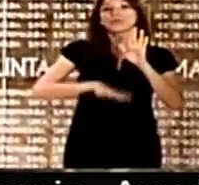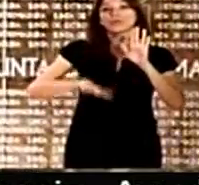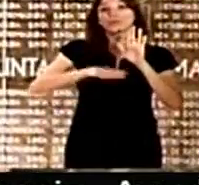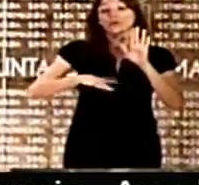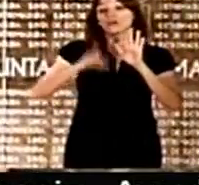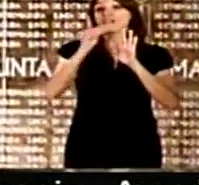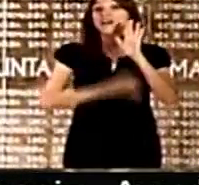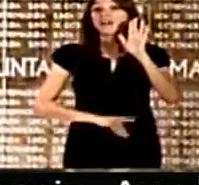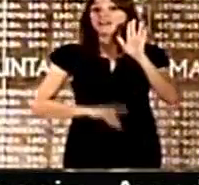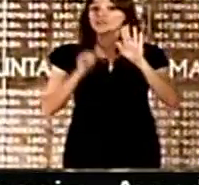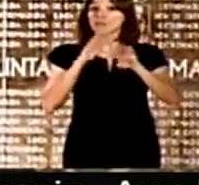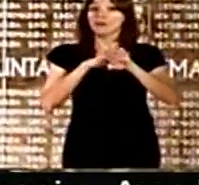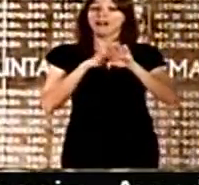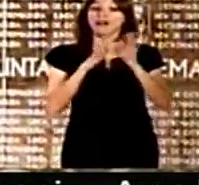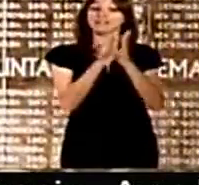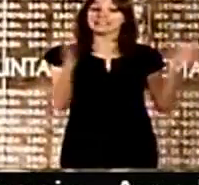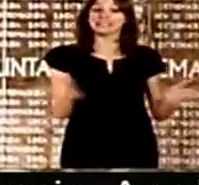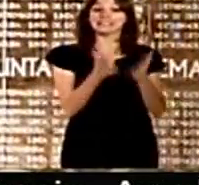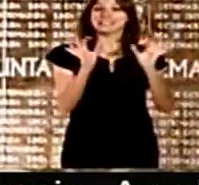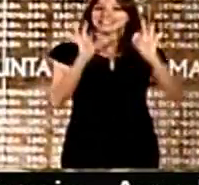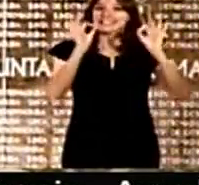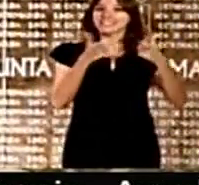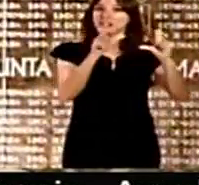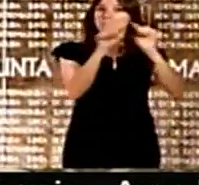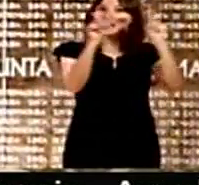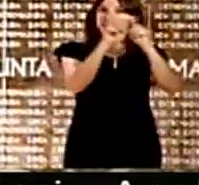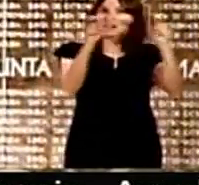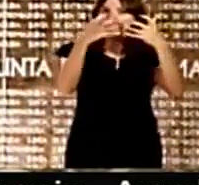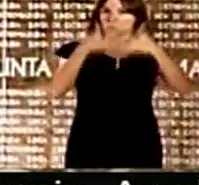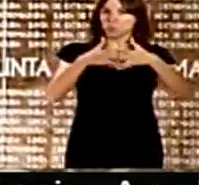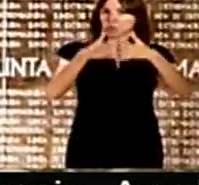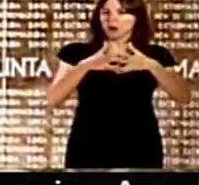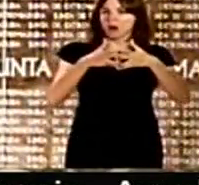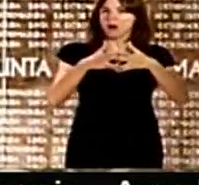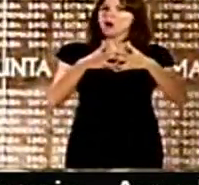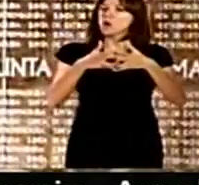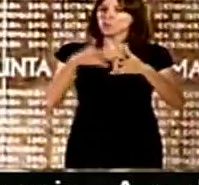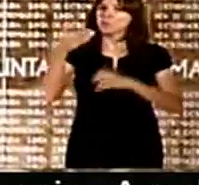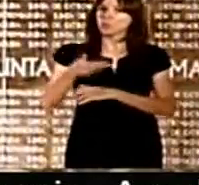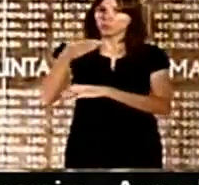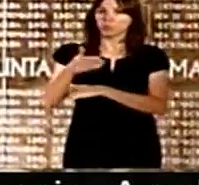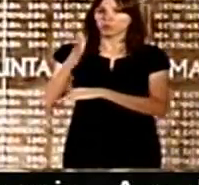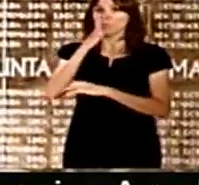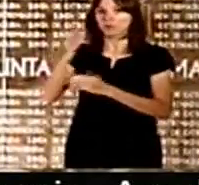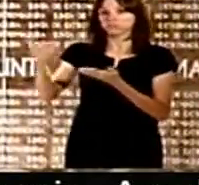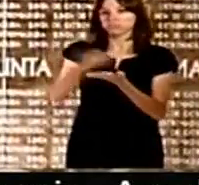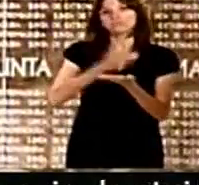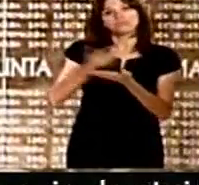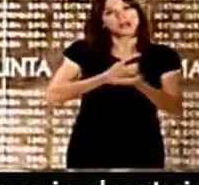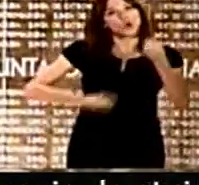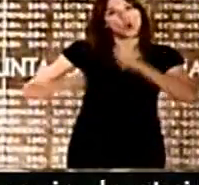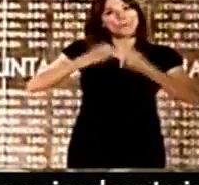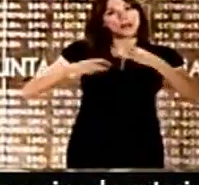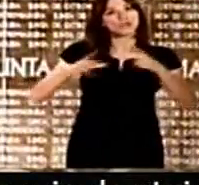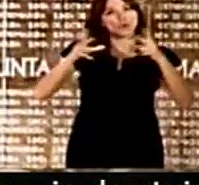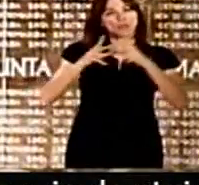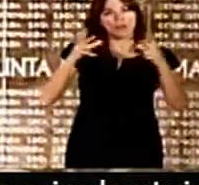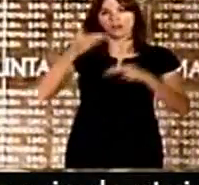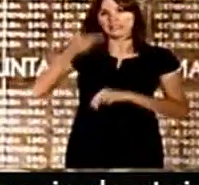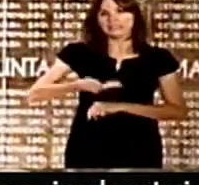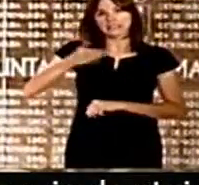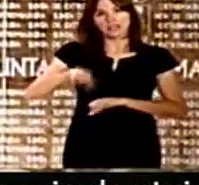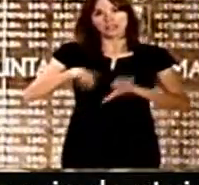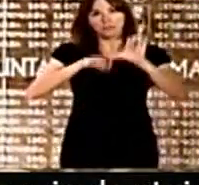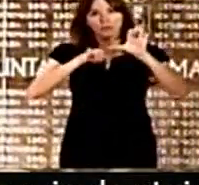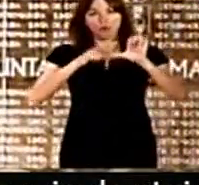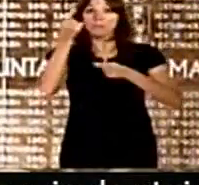el régimen de incentivos a la inversión empresarial en actividades industriales con gran impacto económico y social en Extremadura, con un